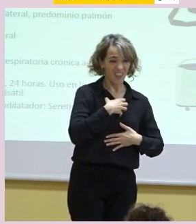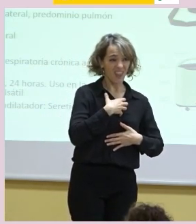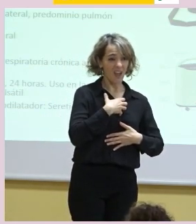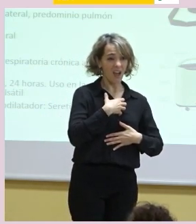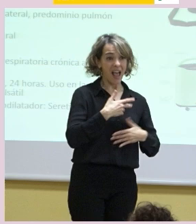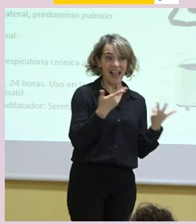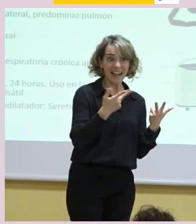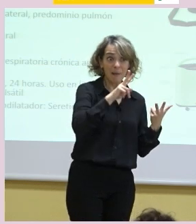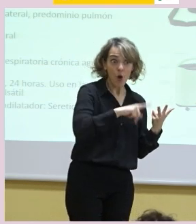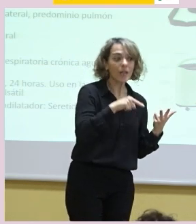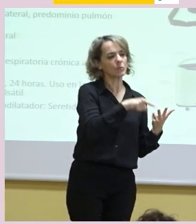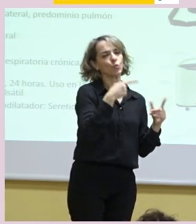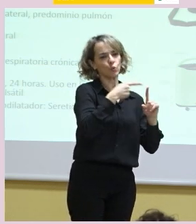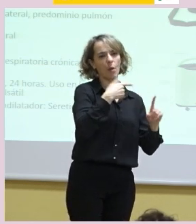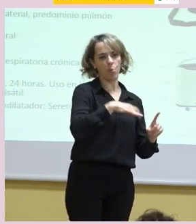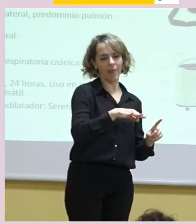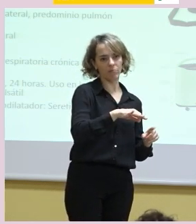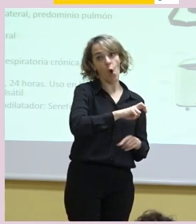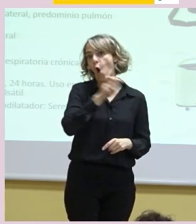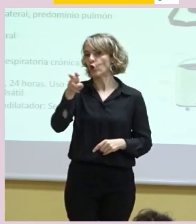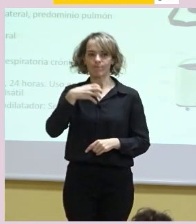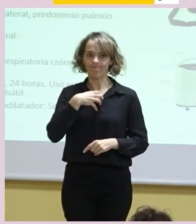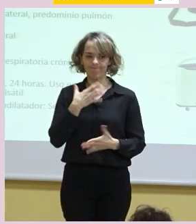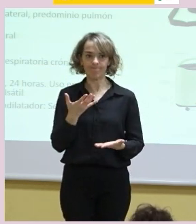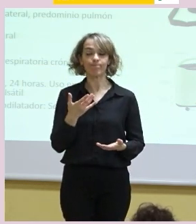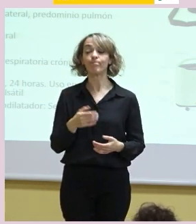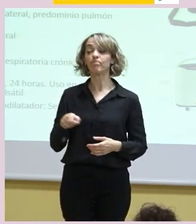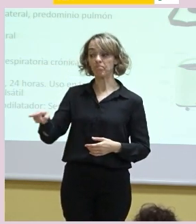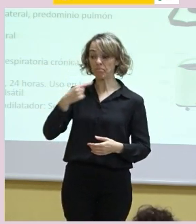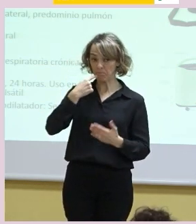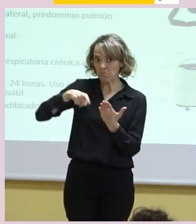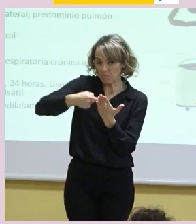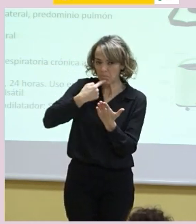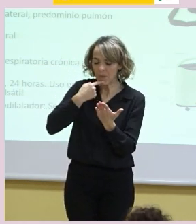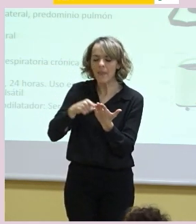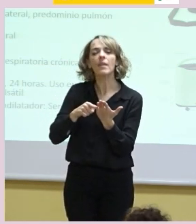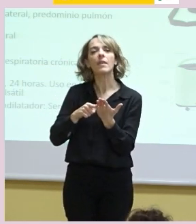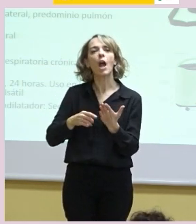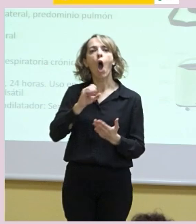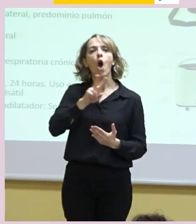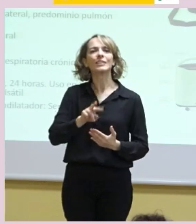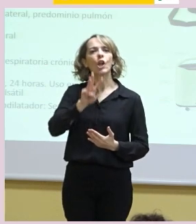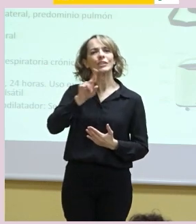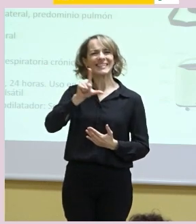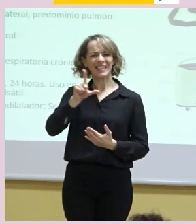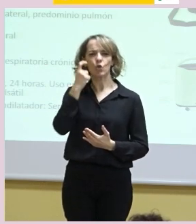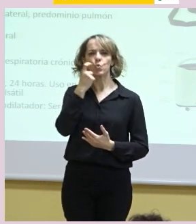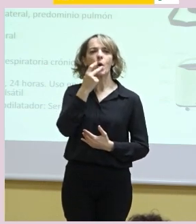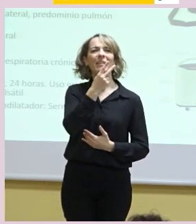pacientes no lo toleran. El paciente viene pautado con oxígeno de 3 litros durante 24